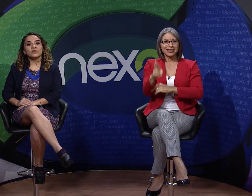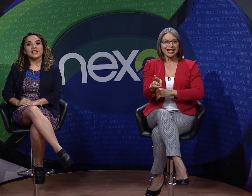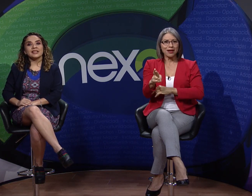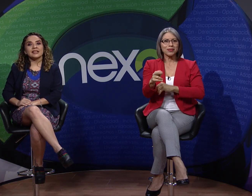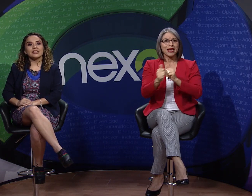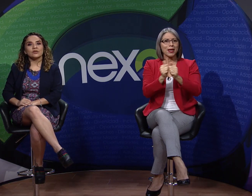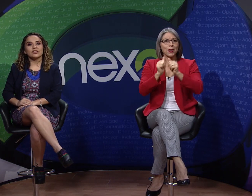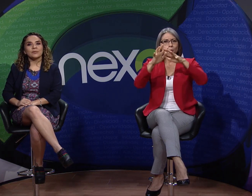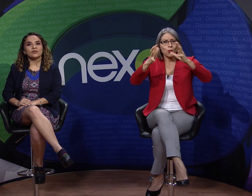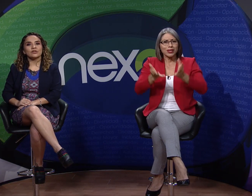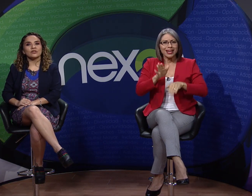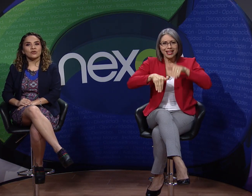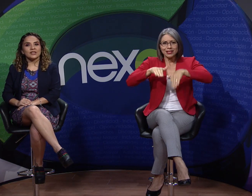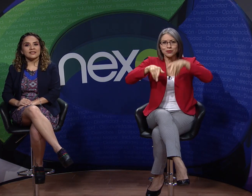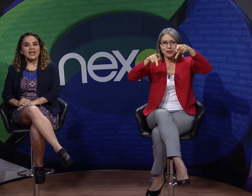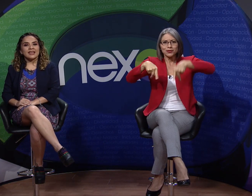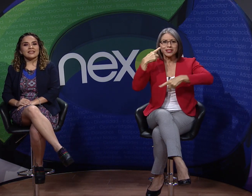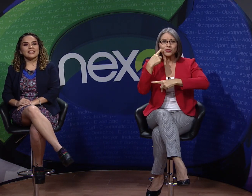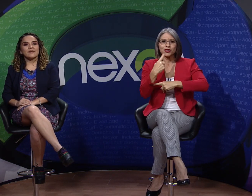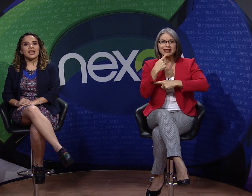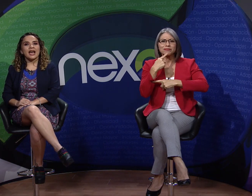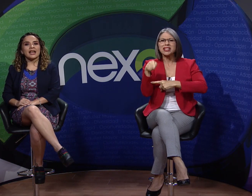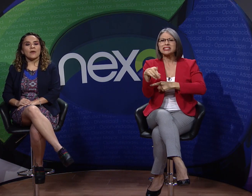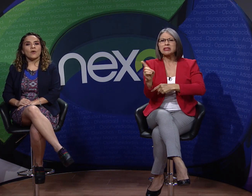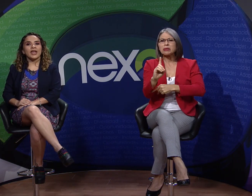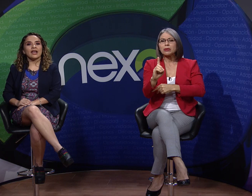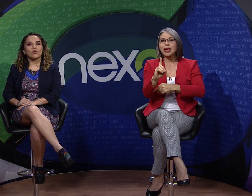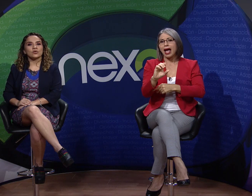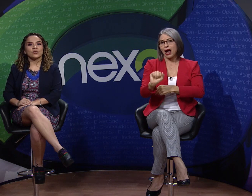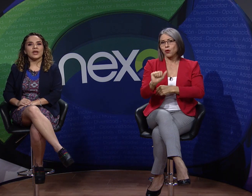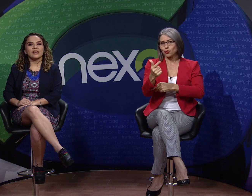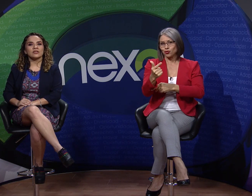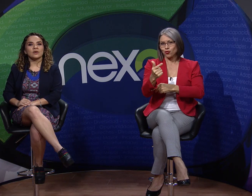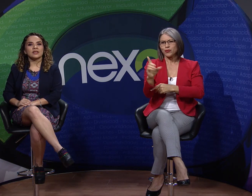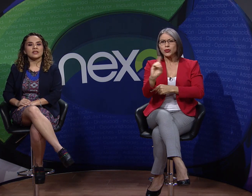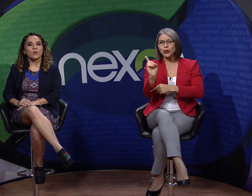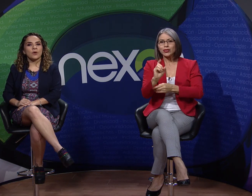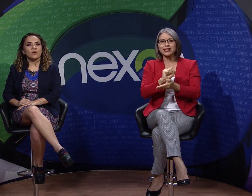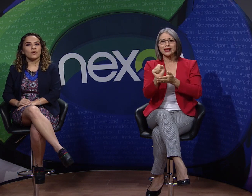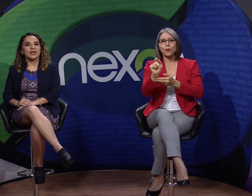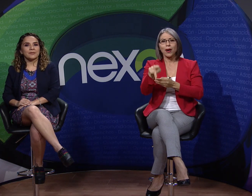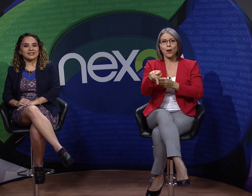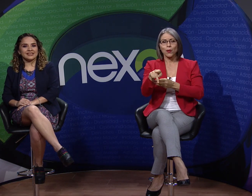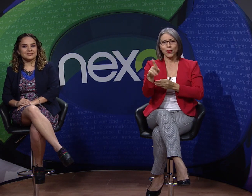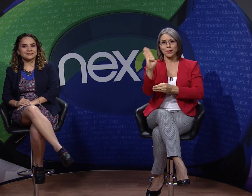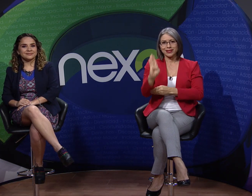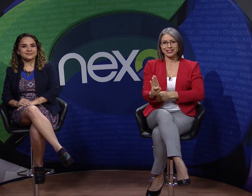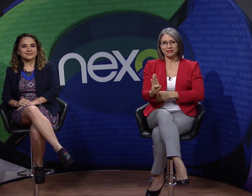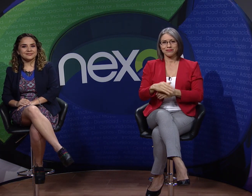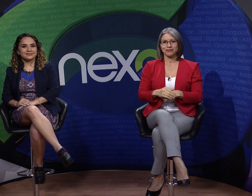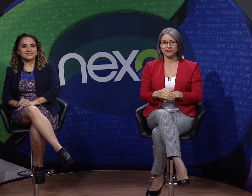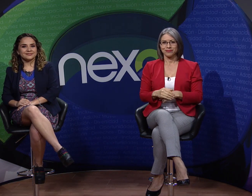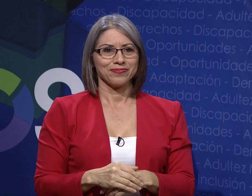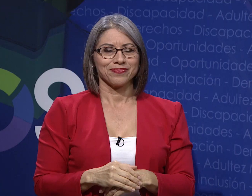en el Mundial de Natación de Personas Sordas, que se llevará a cabo en agosto en la ciudad de Sao Paulo, en Brasil.